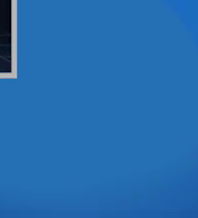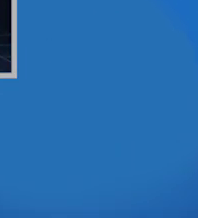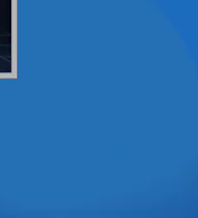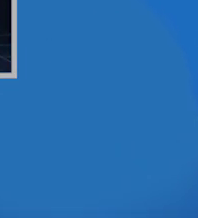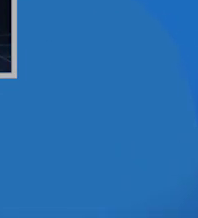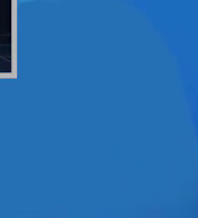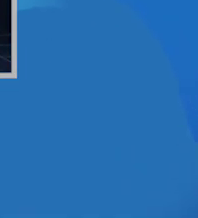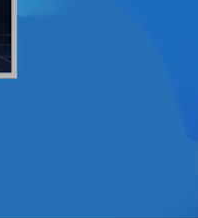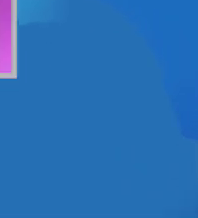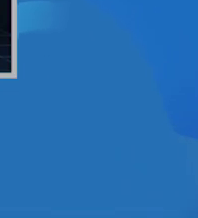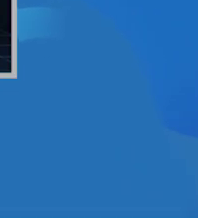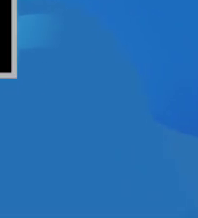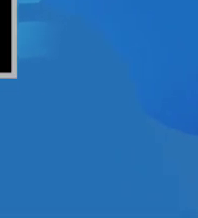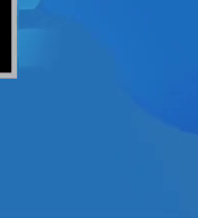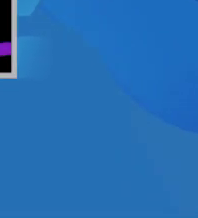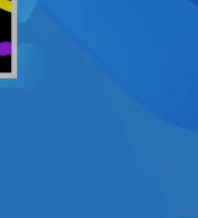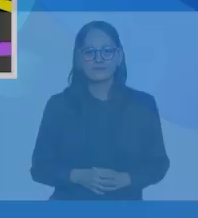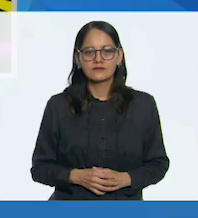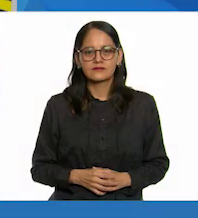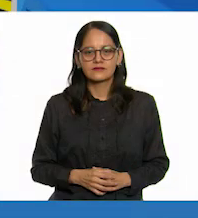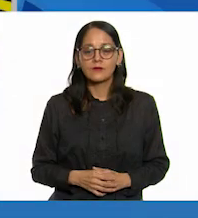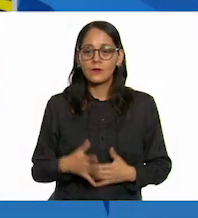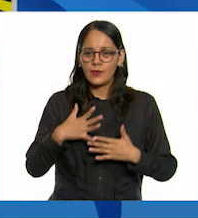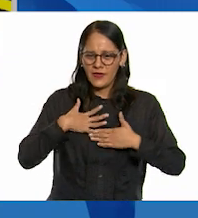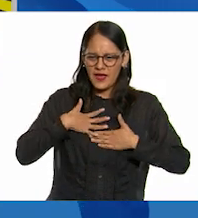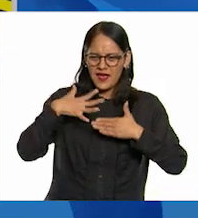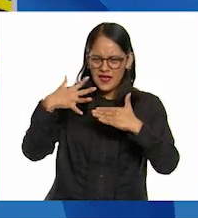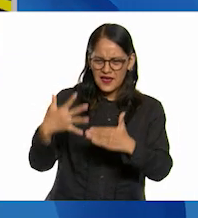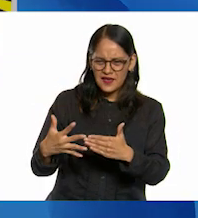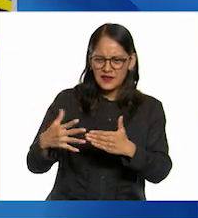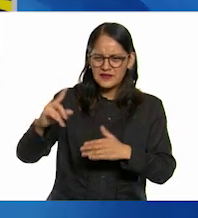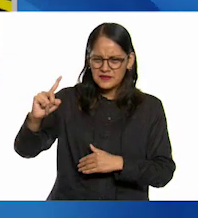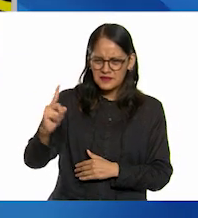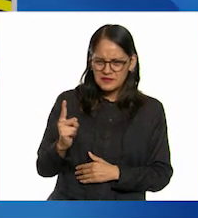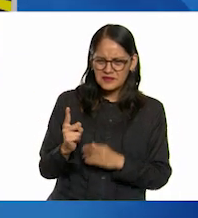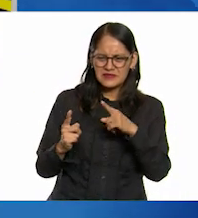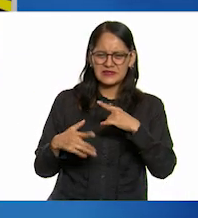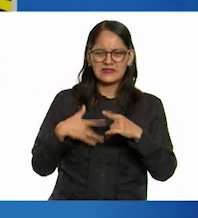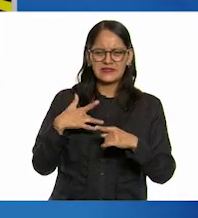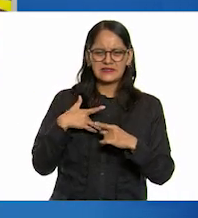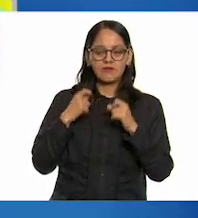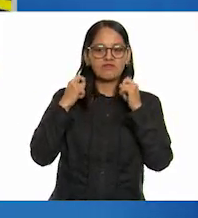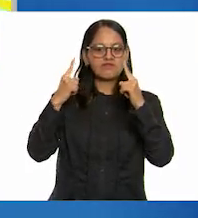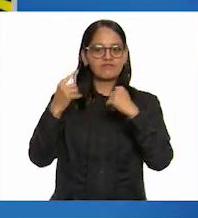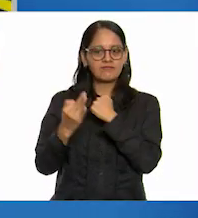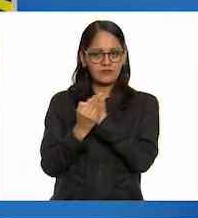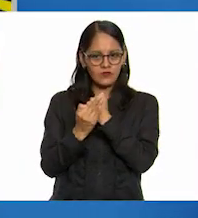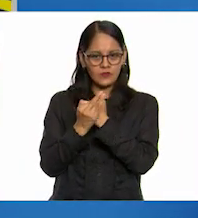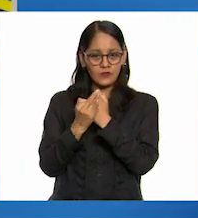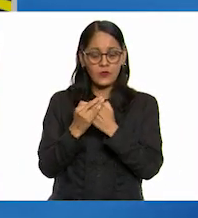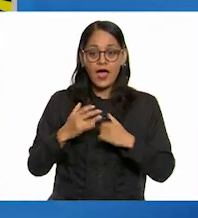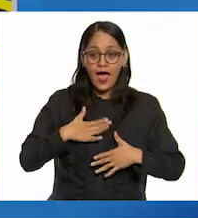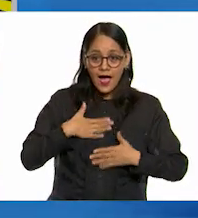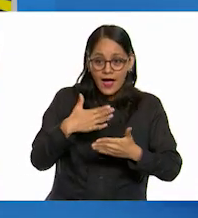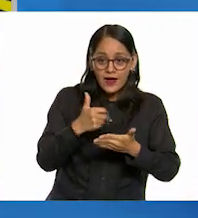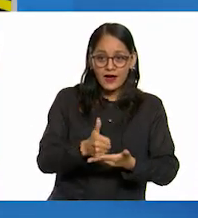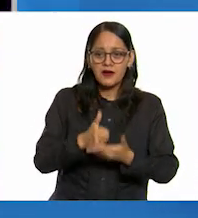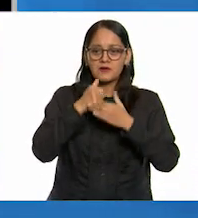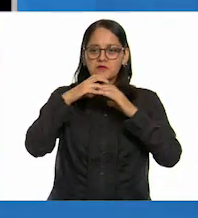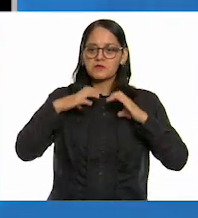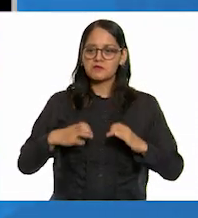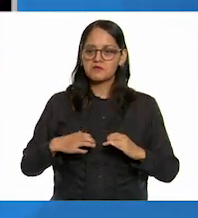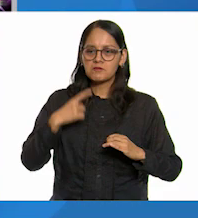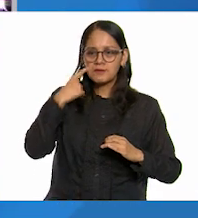Guácala. El asco aparece y siempre nos protege. Le ayuda a nuestro cuerpo